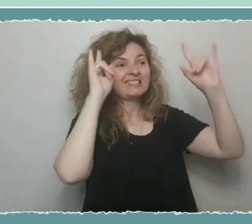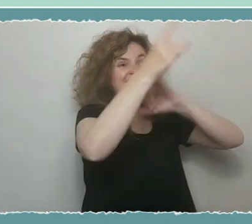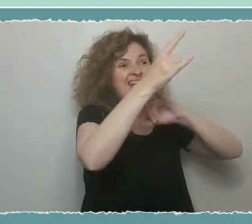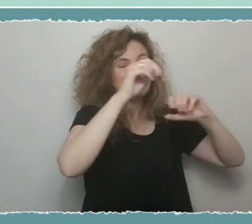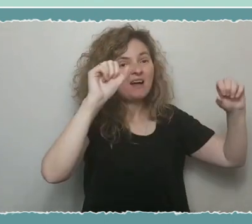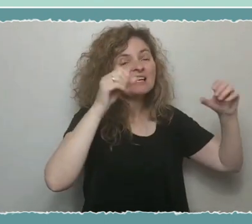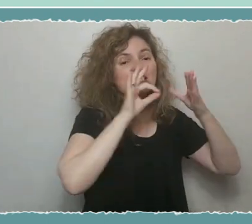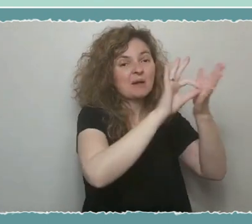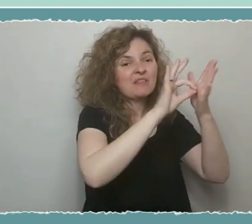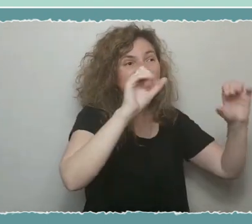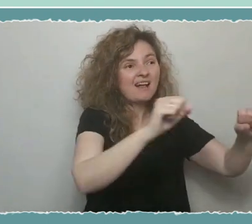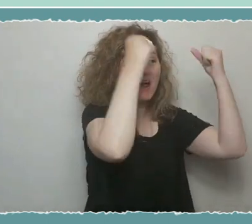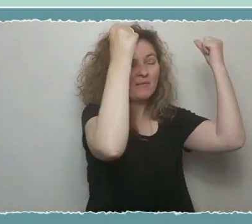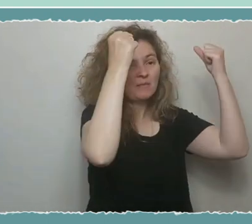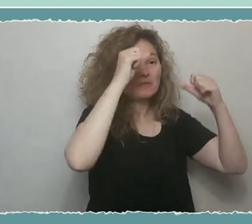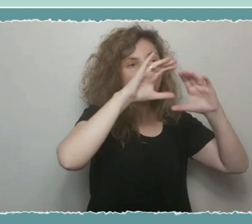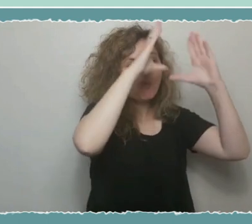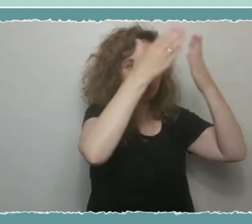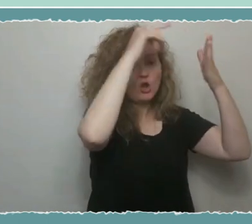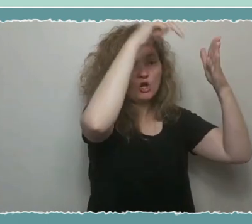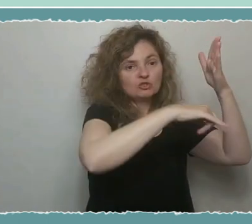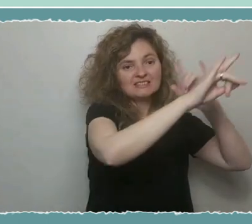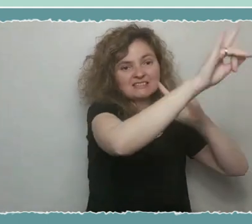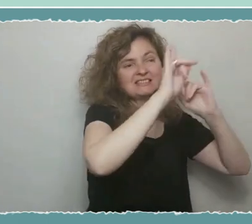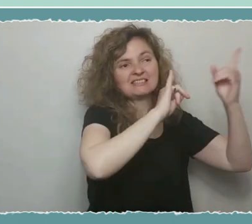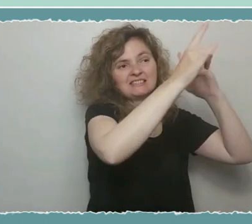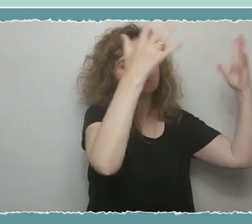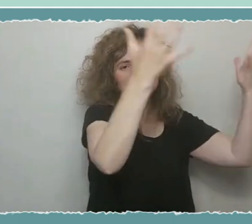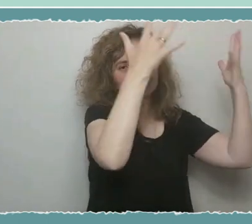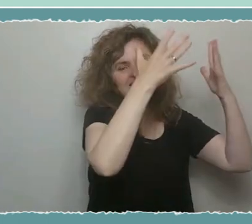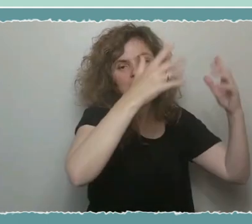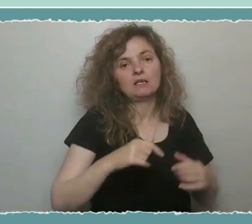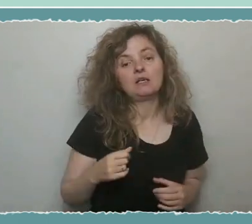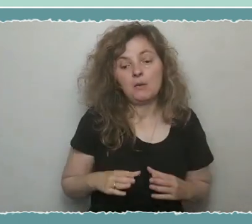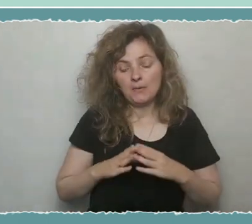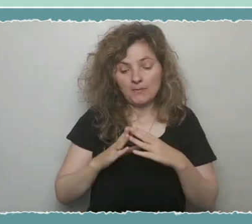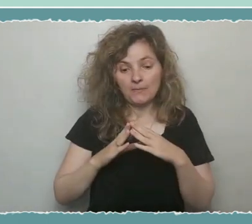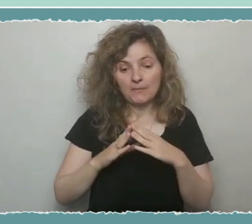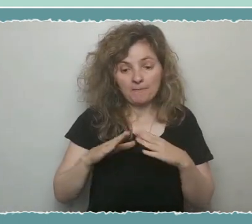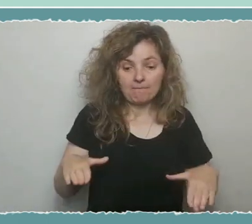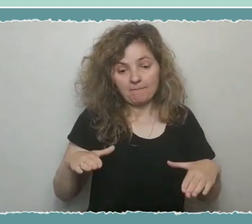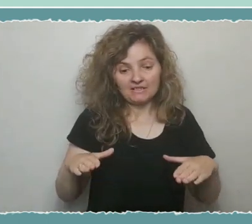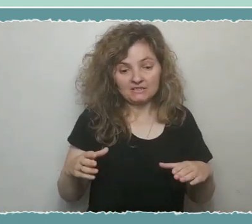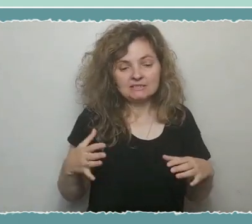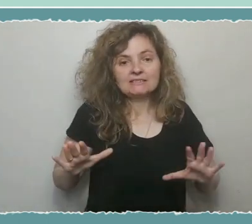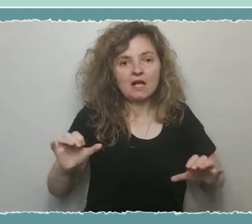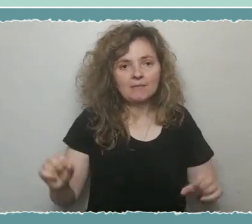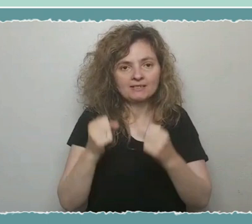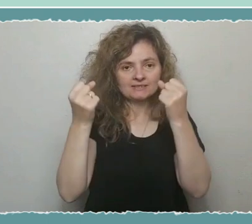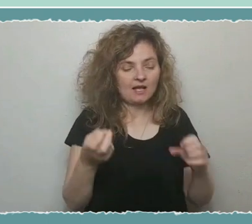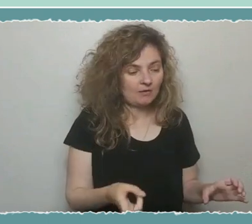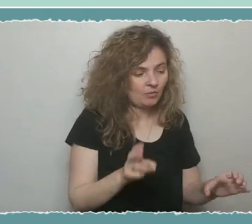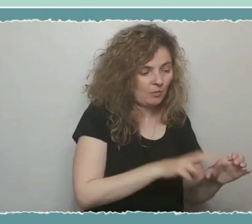polo sur. Vire por nós! Panchito xa estaba nunha lancha de salvamento, o pingüín de Pontevedra. Panchito era este de aquí,